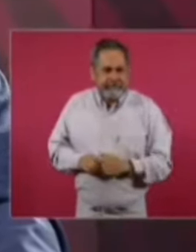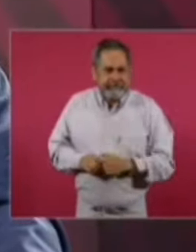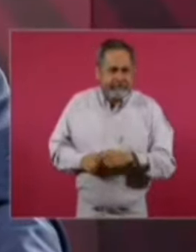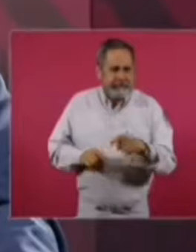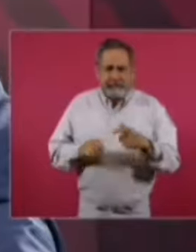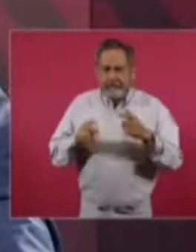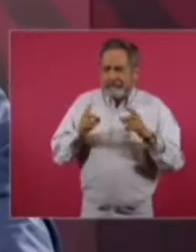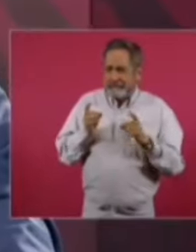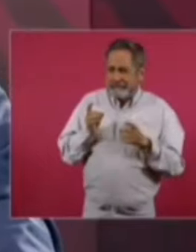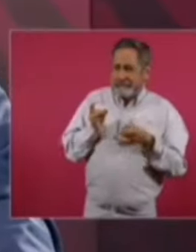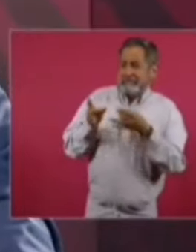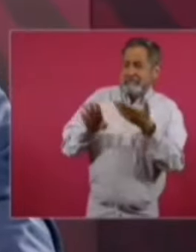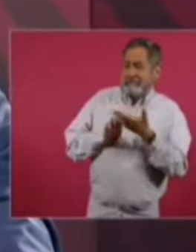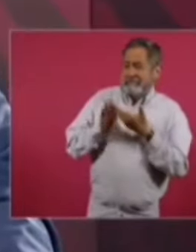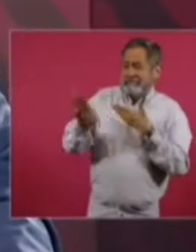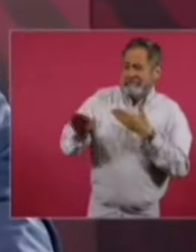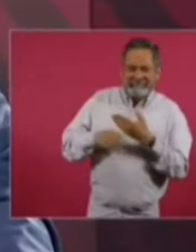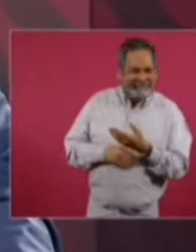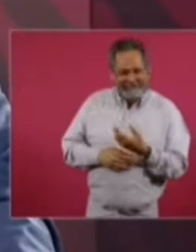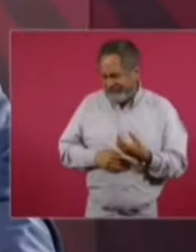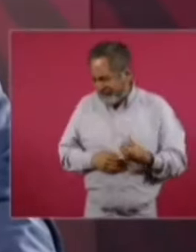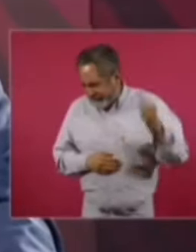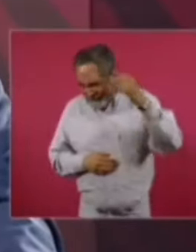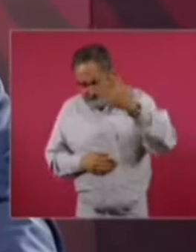el racismo.